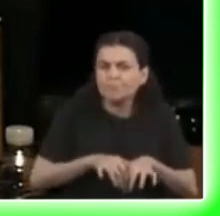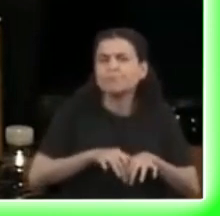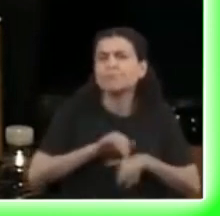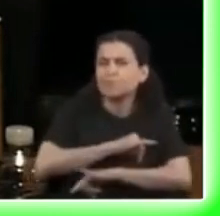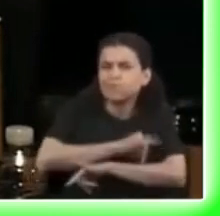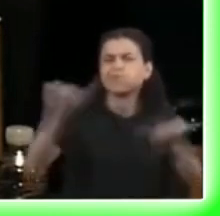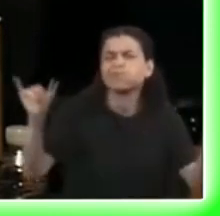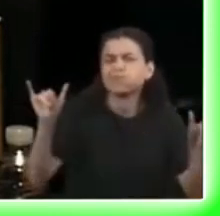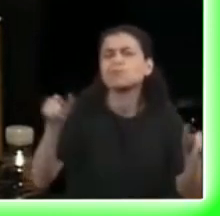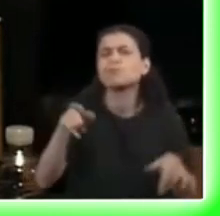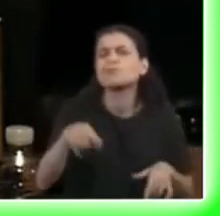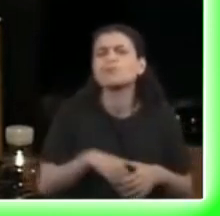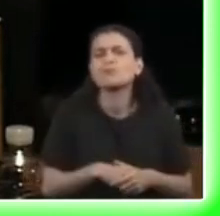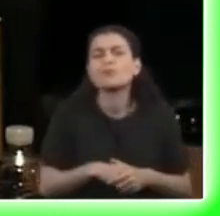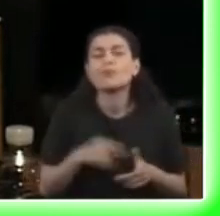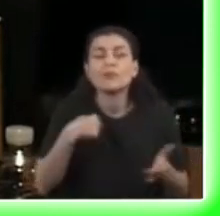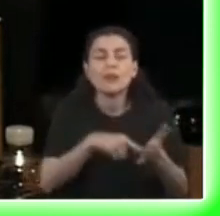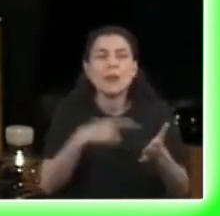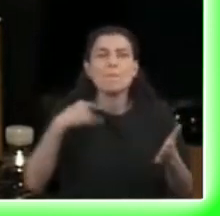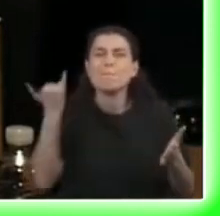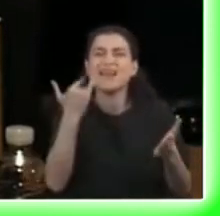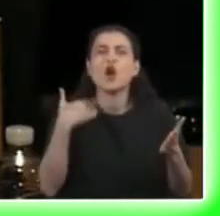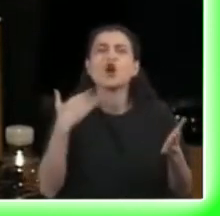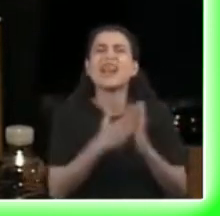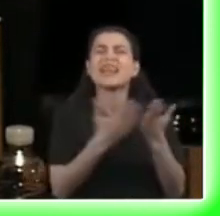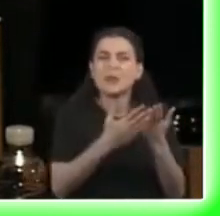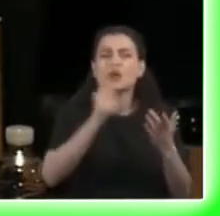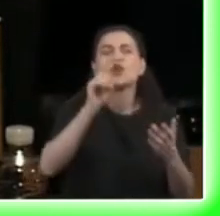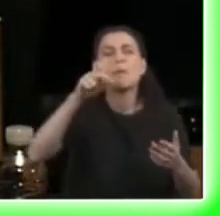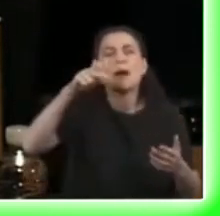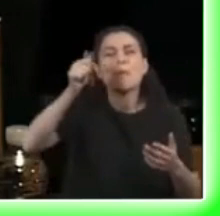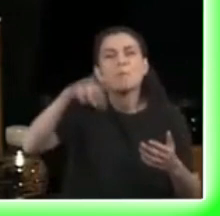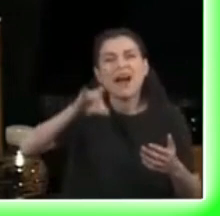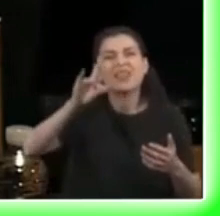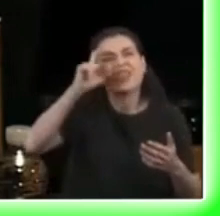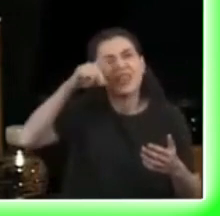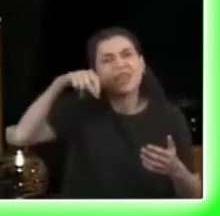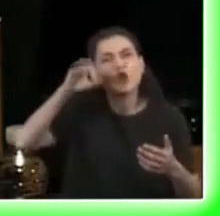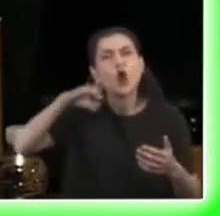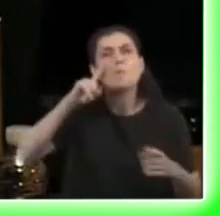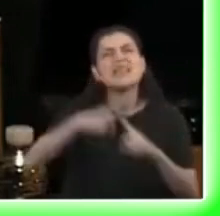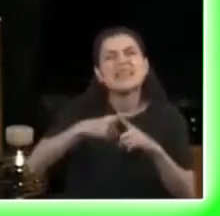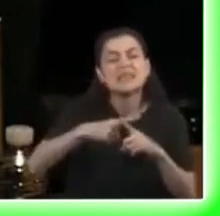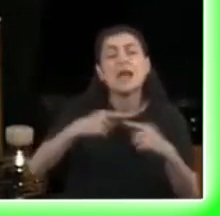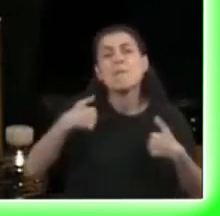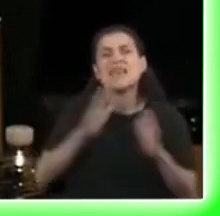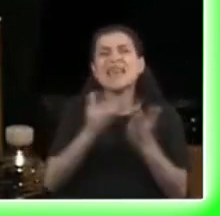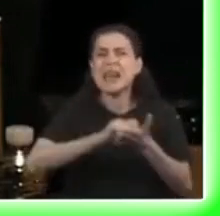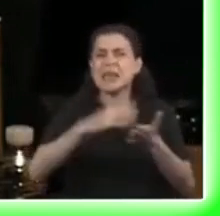probablemente uno de los que han sido mis mejores libros, que se llama Pandenomics. Y una de las cosas